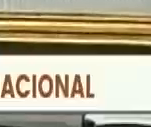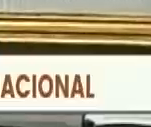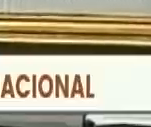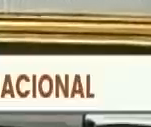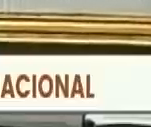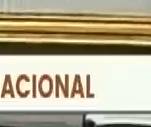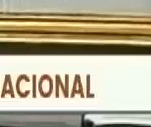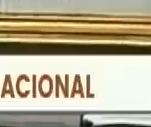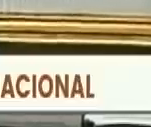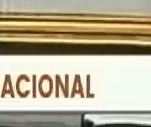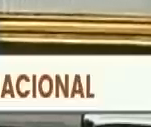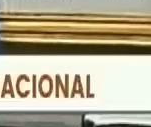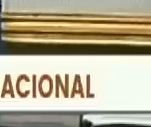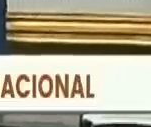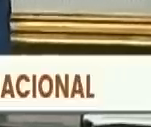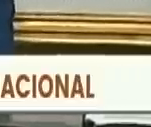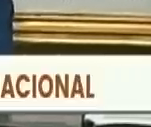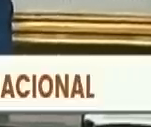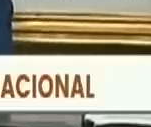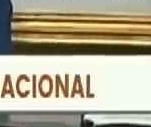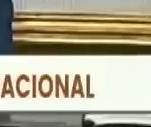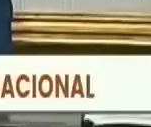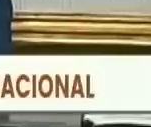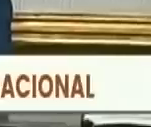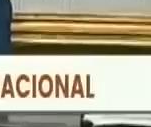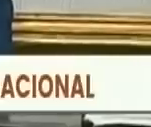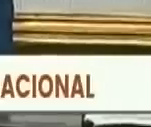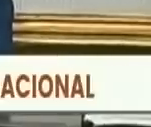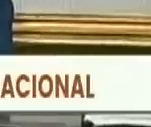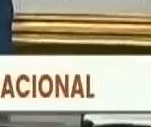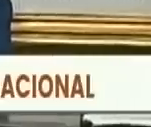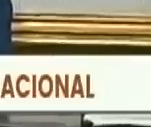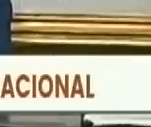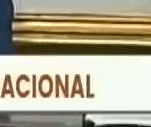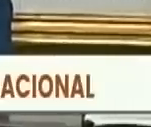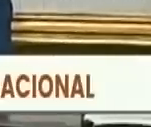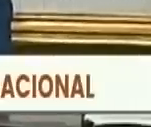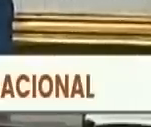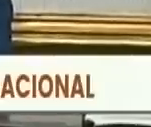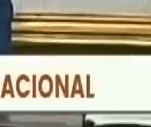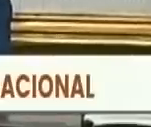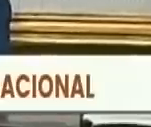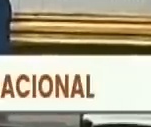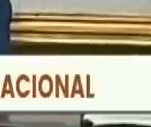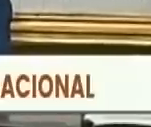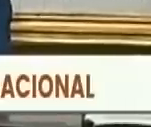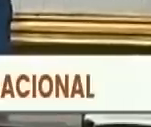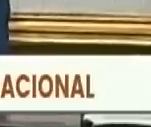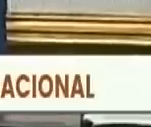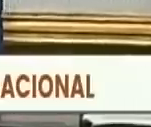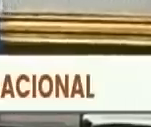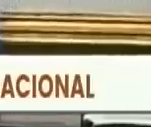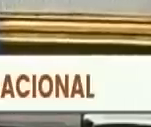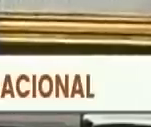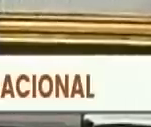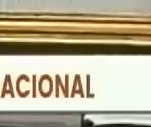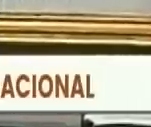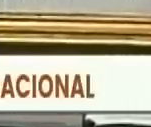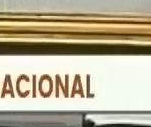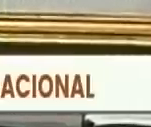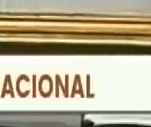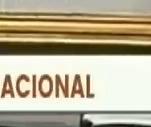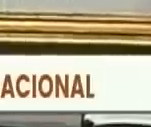y hemos demostrado con hechos con procesos, con realidades, con